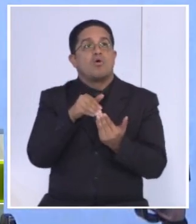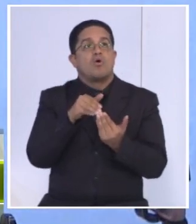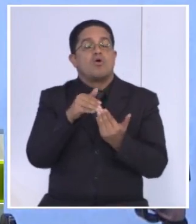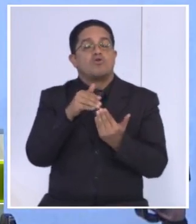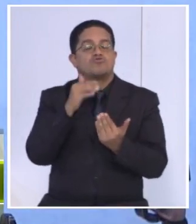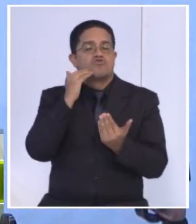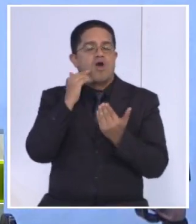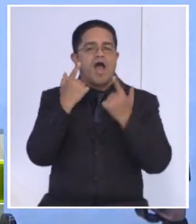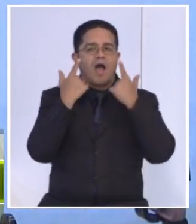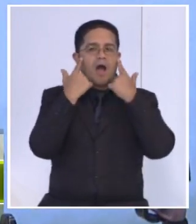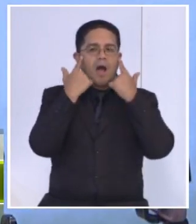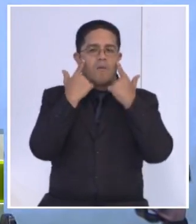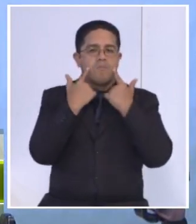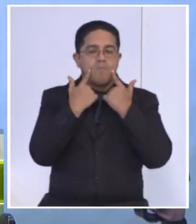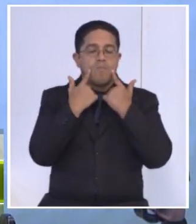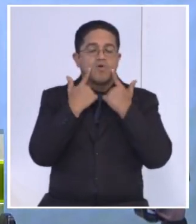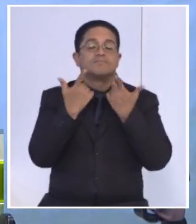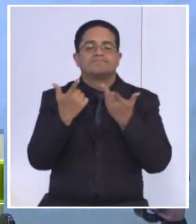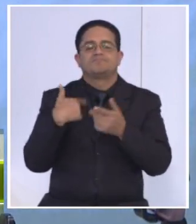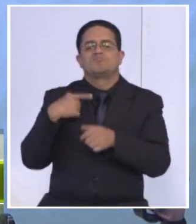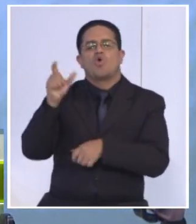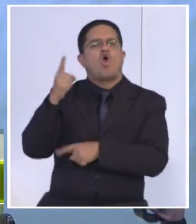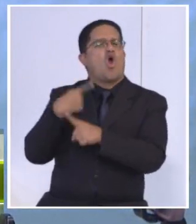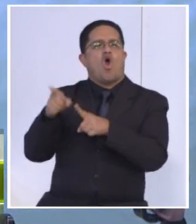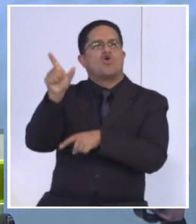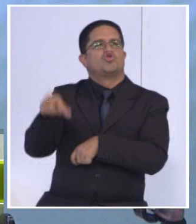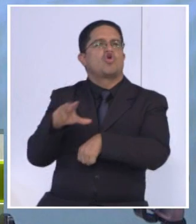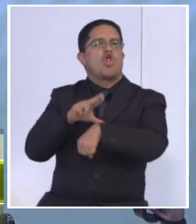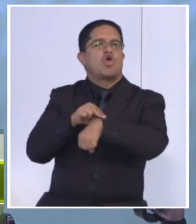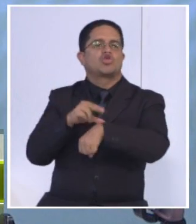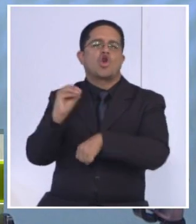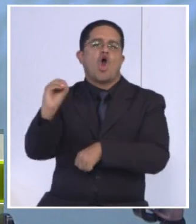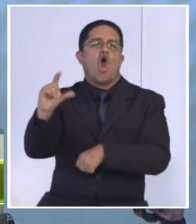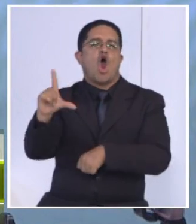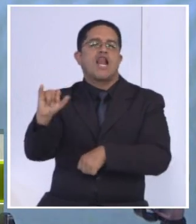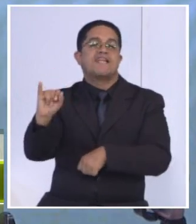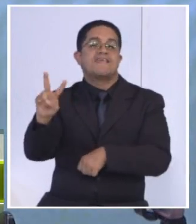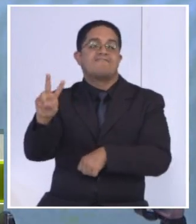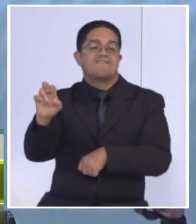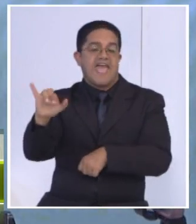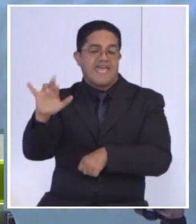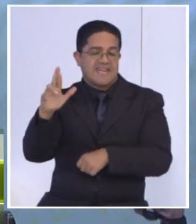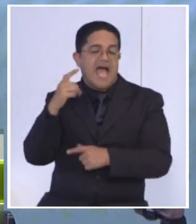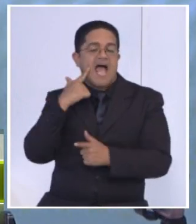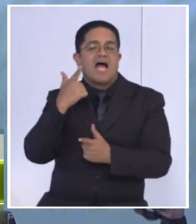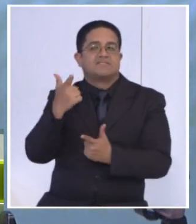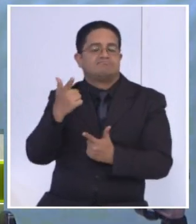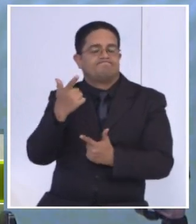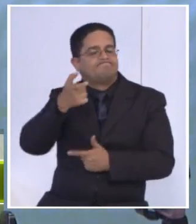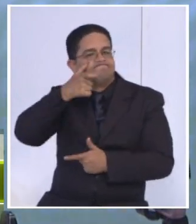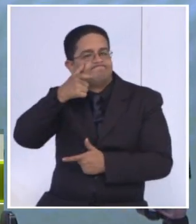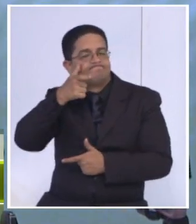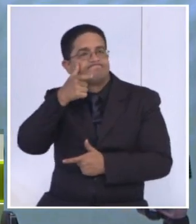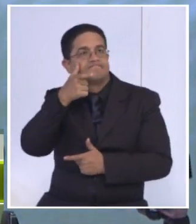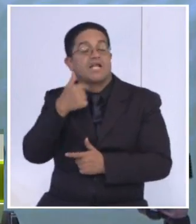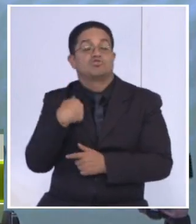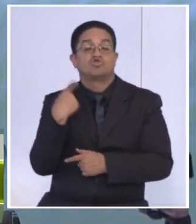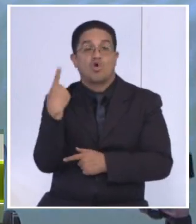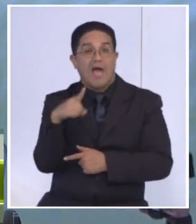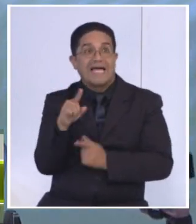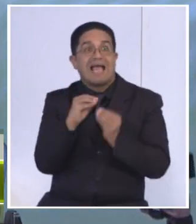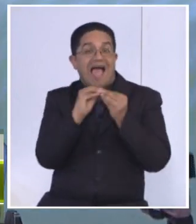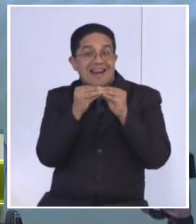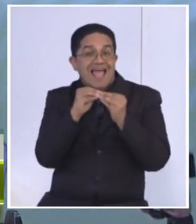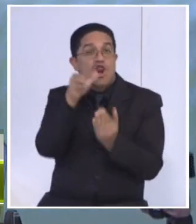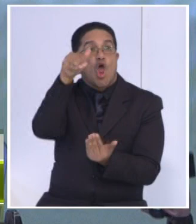es decir, mi protecista, el doctor José Carlos Oliveira, en el docente de la Trinidad, me tiene la mordida ajustada. Yo tengo un ajuste de la mordida. Entonces,